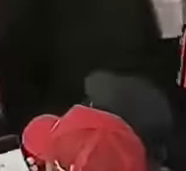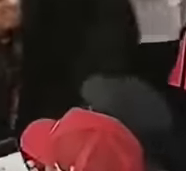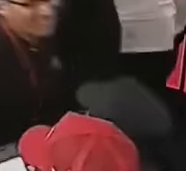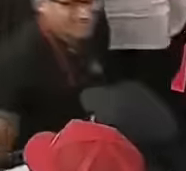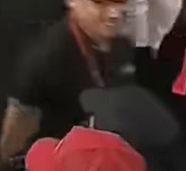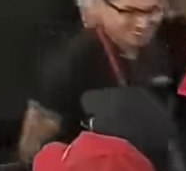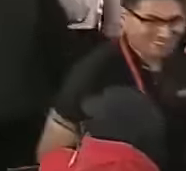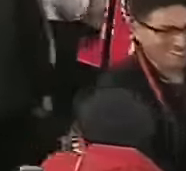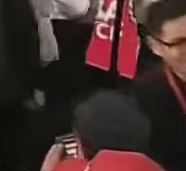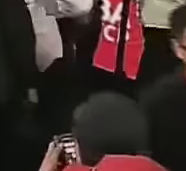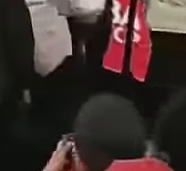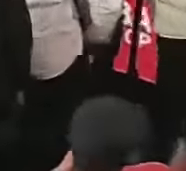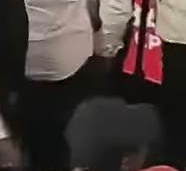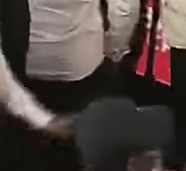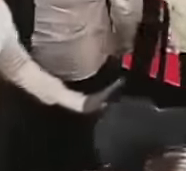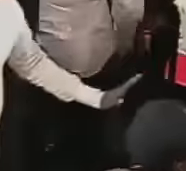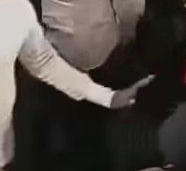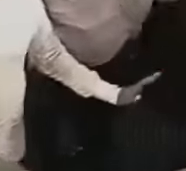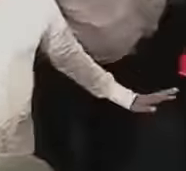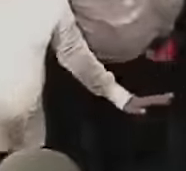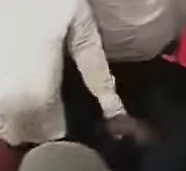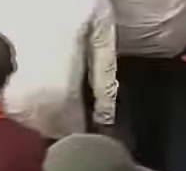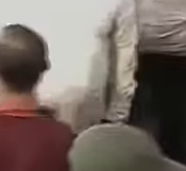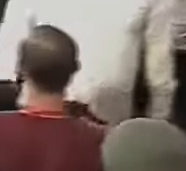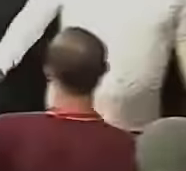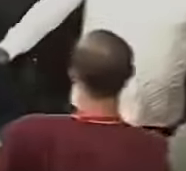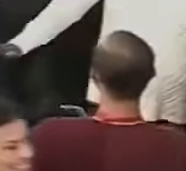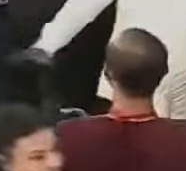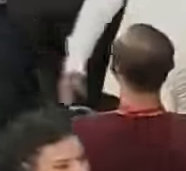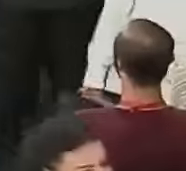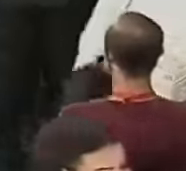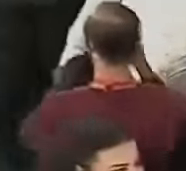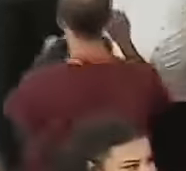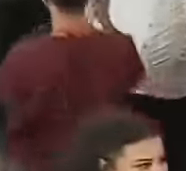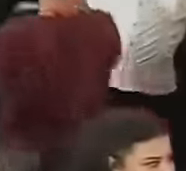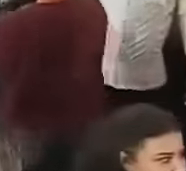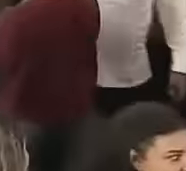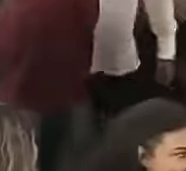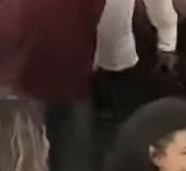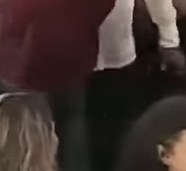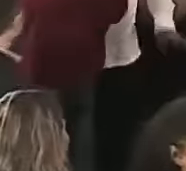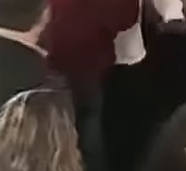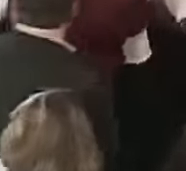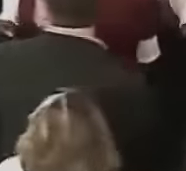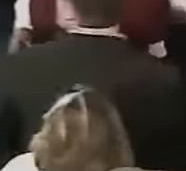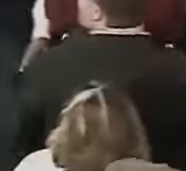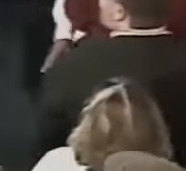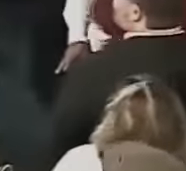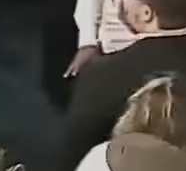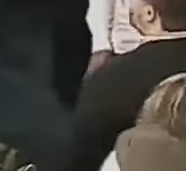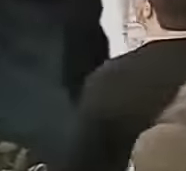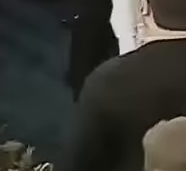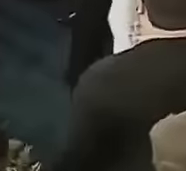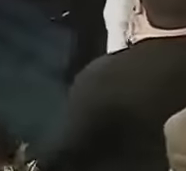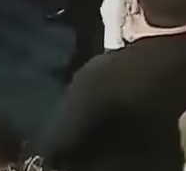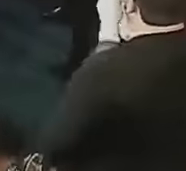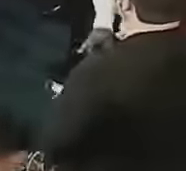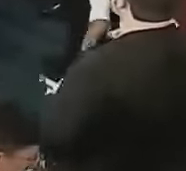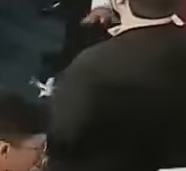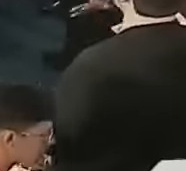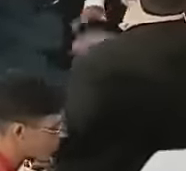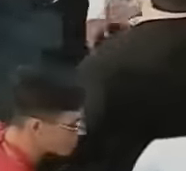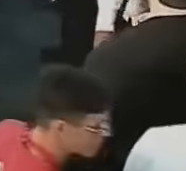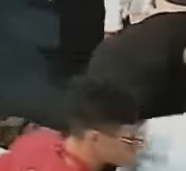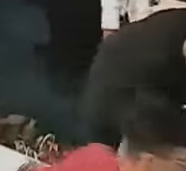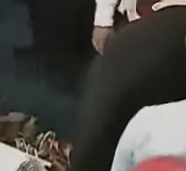y eterno Hugo Chávez, vamos a seguir direccionados hacia el futuro, construyendo esta Venezuela de paz que le pertenece